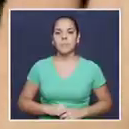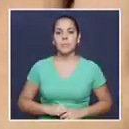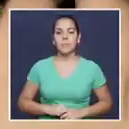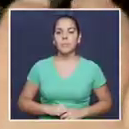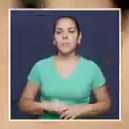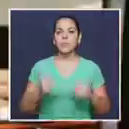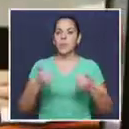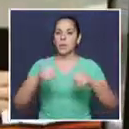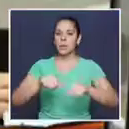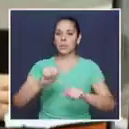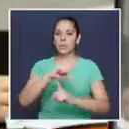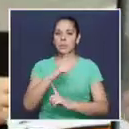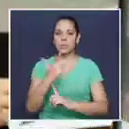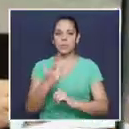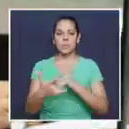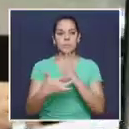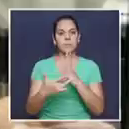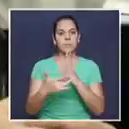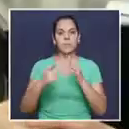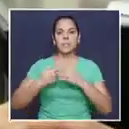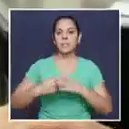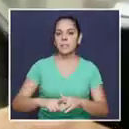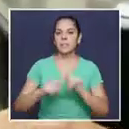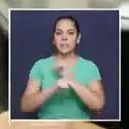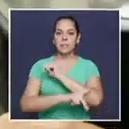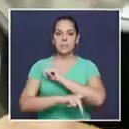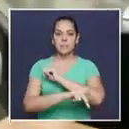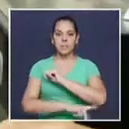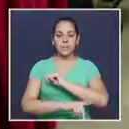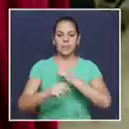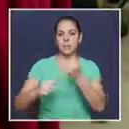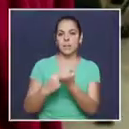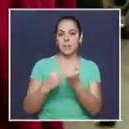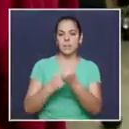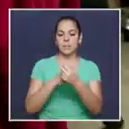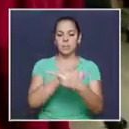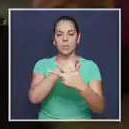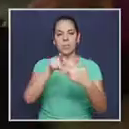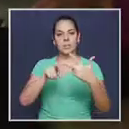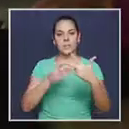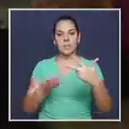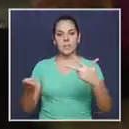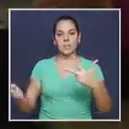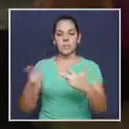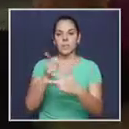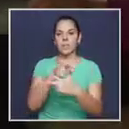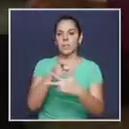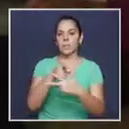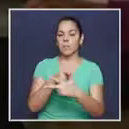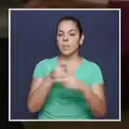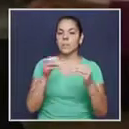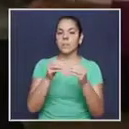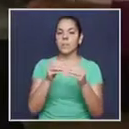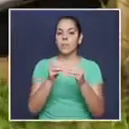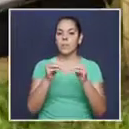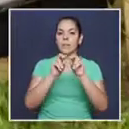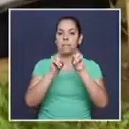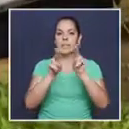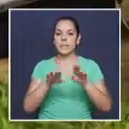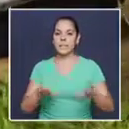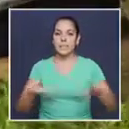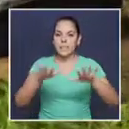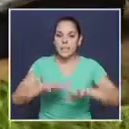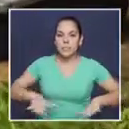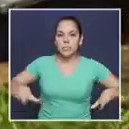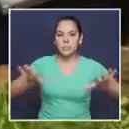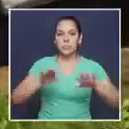El Acuerdo Social Digital es una iniciativa del país que se apoya en tres componentes: una red de banda ancha solidaria en todo